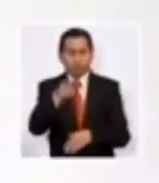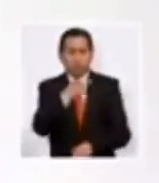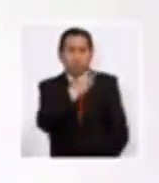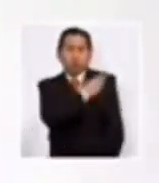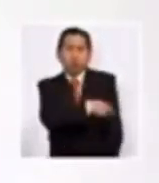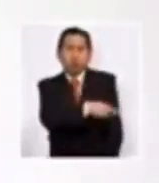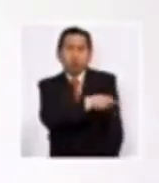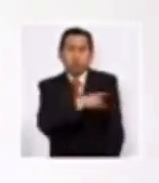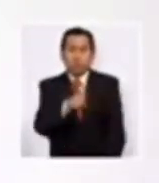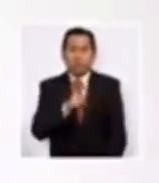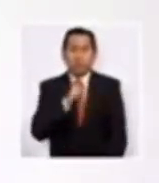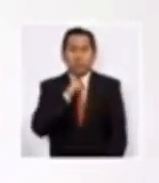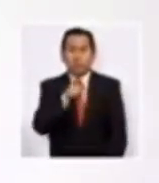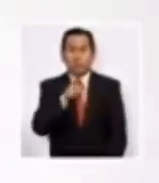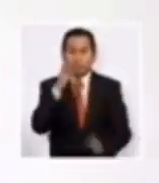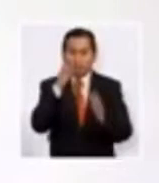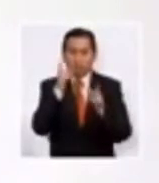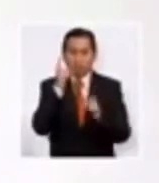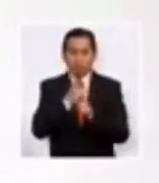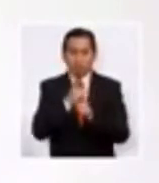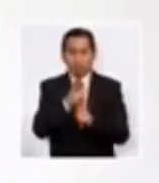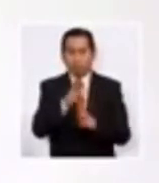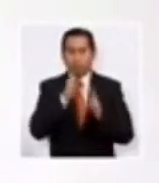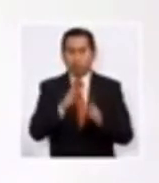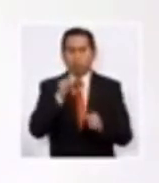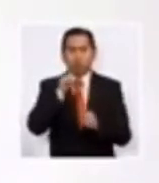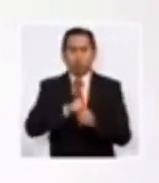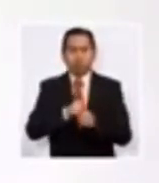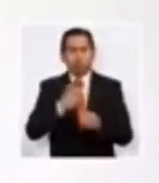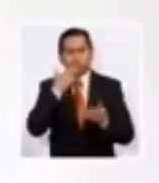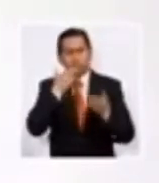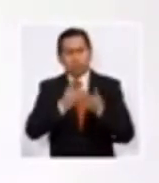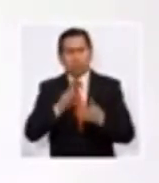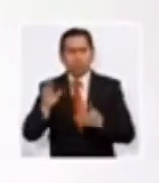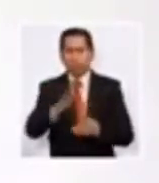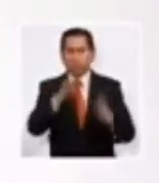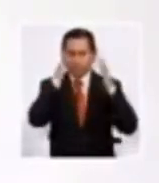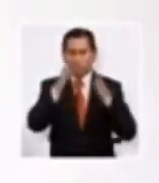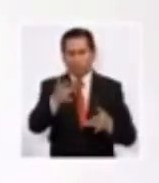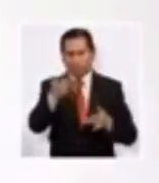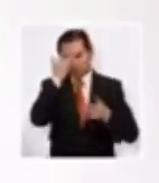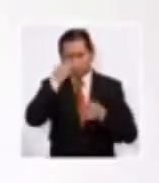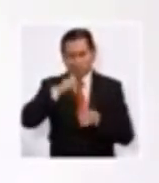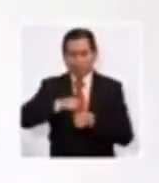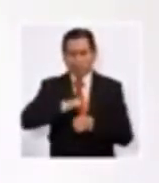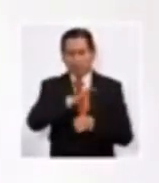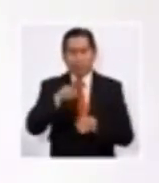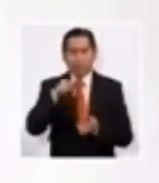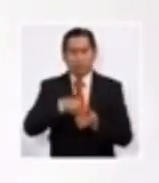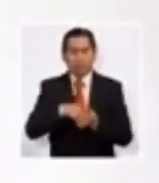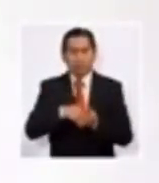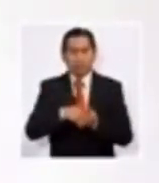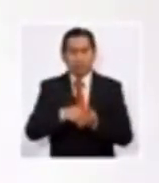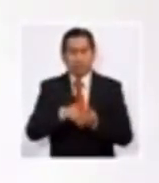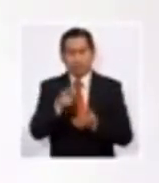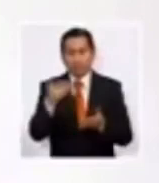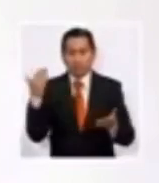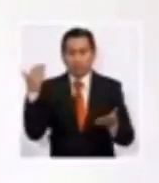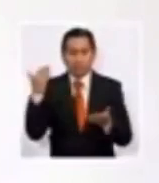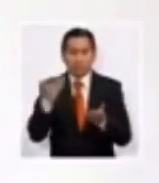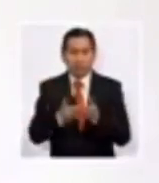garantizar la capacidad de resolución y respuesta para la atención de los pacientes cobit positivos que sean